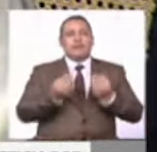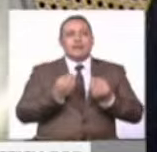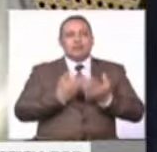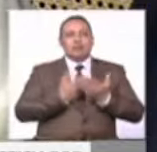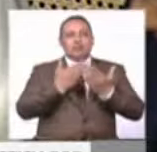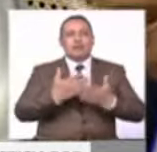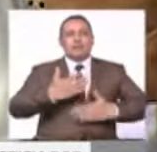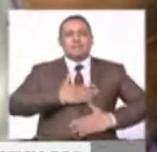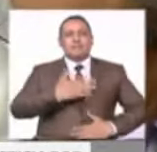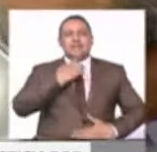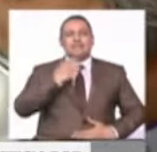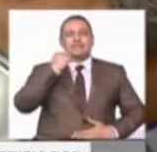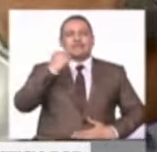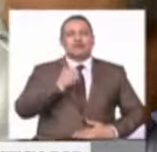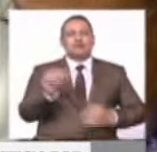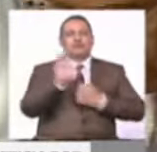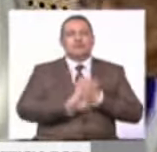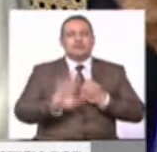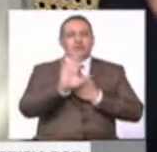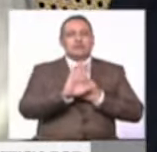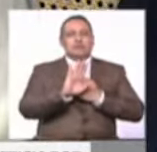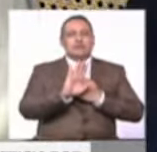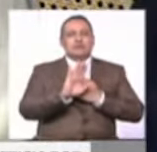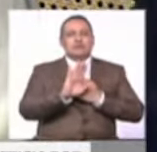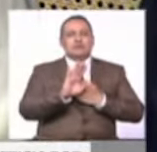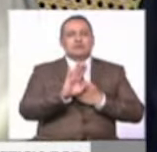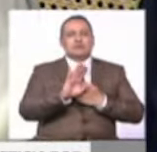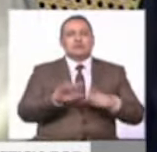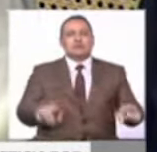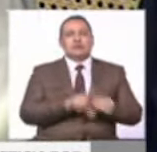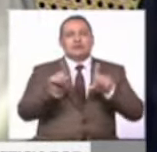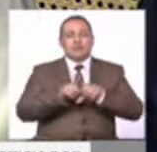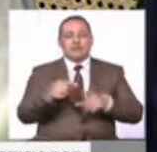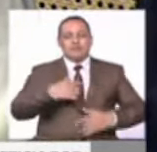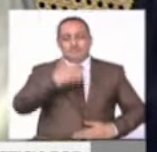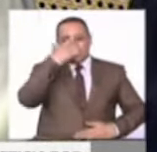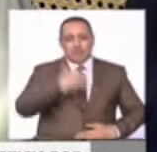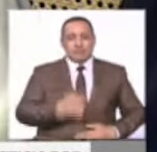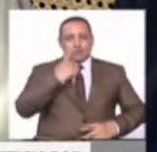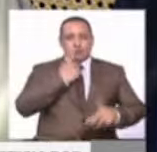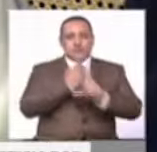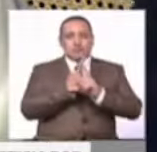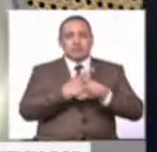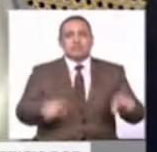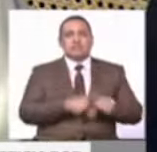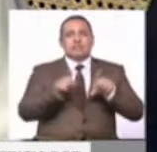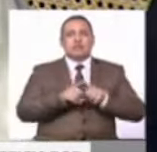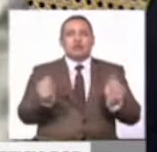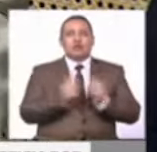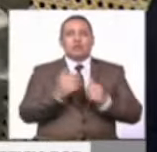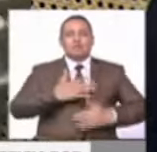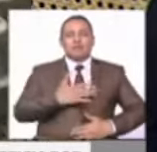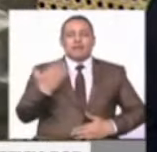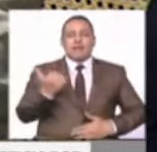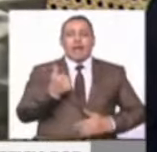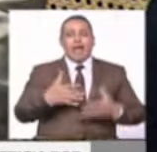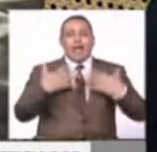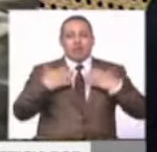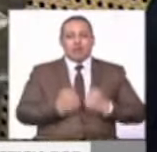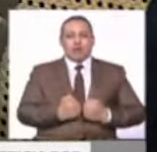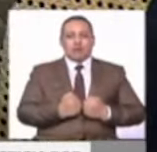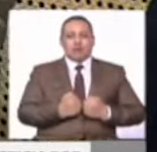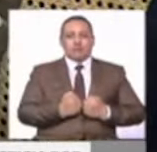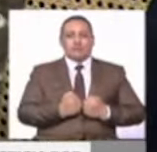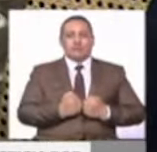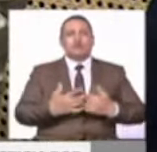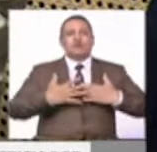ejercer mi derecho de defensa personalmente y a través de mi abogado